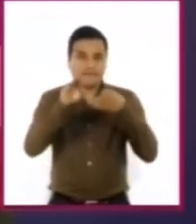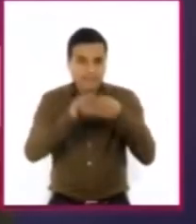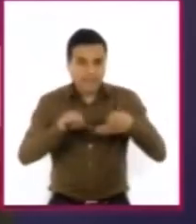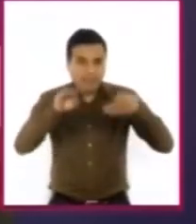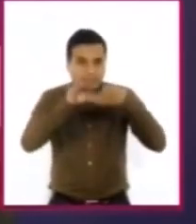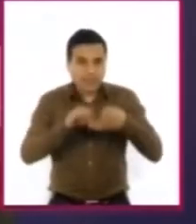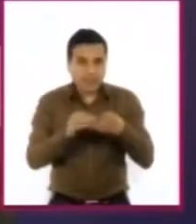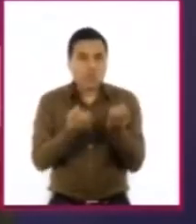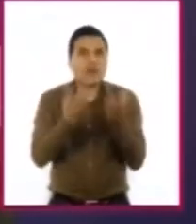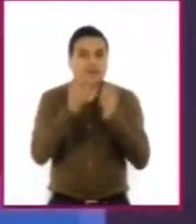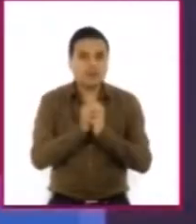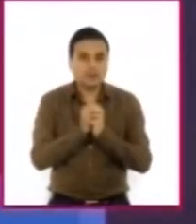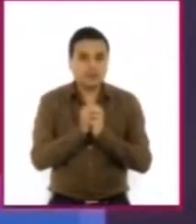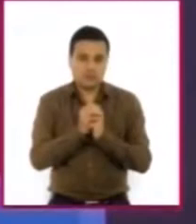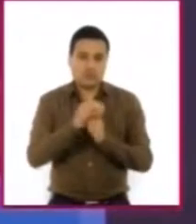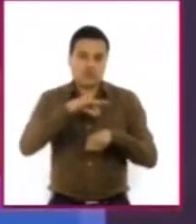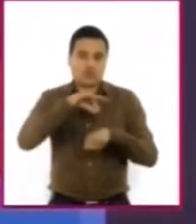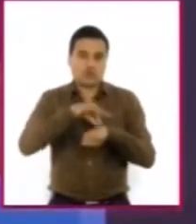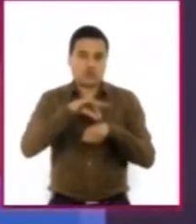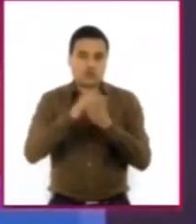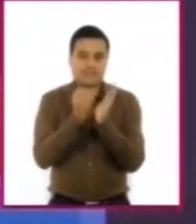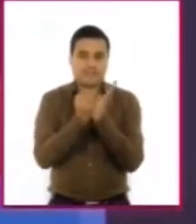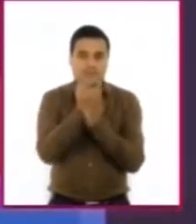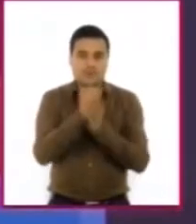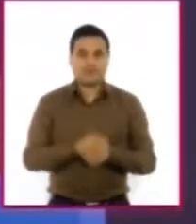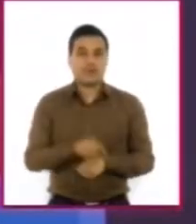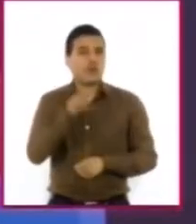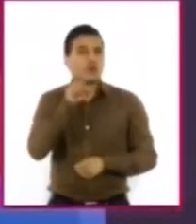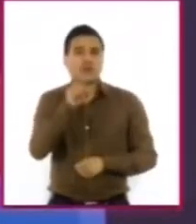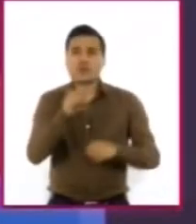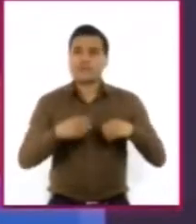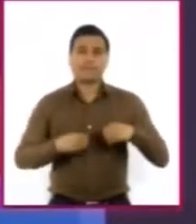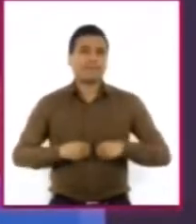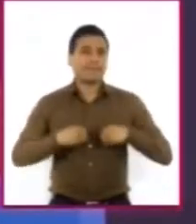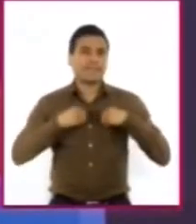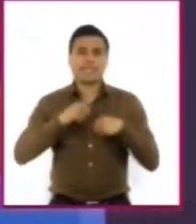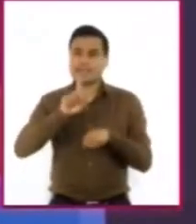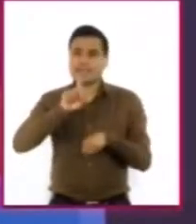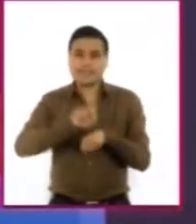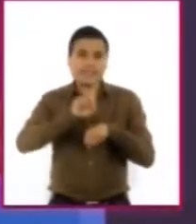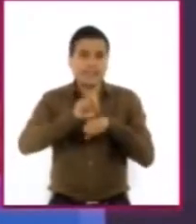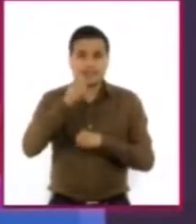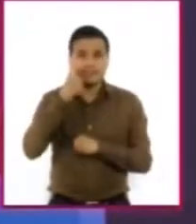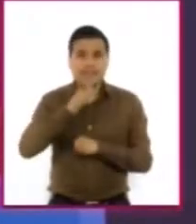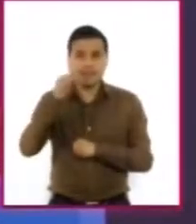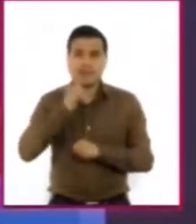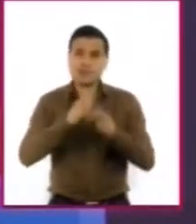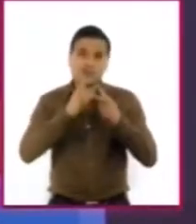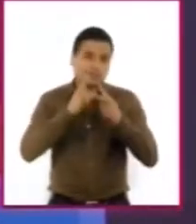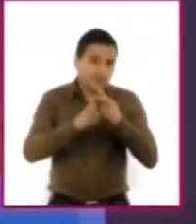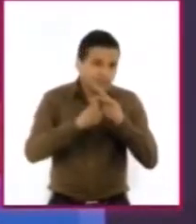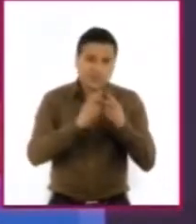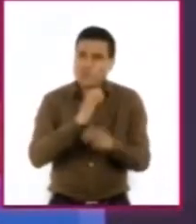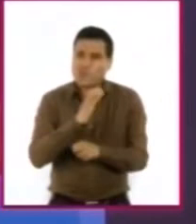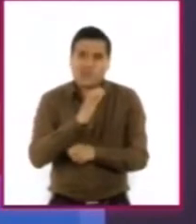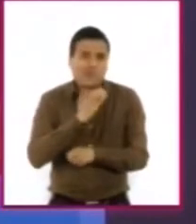tomarlo. En nuestra vida diaria utilizamos mediciones y unidades